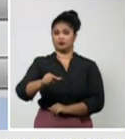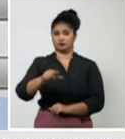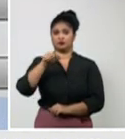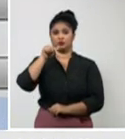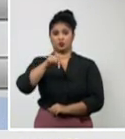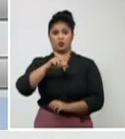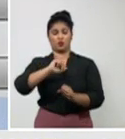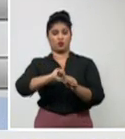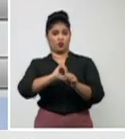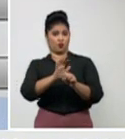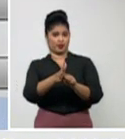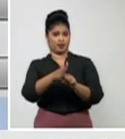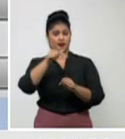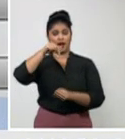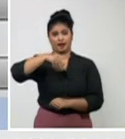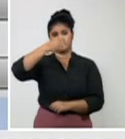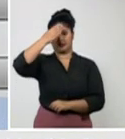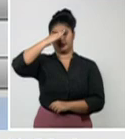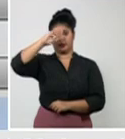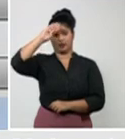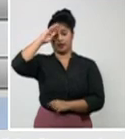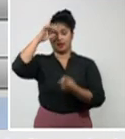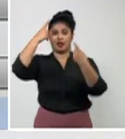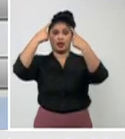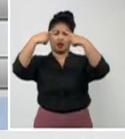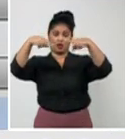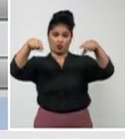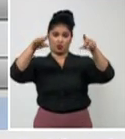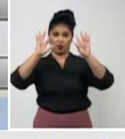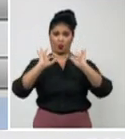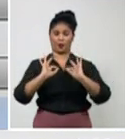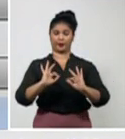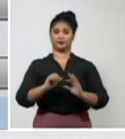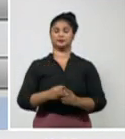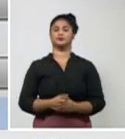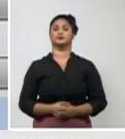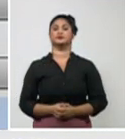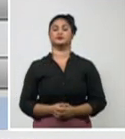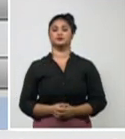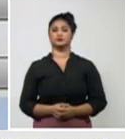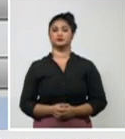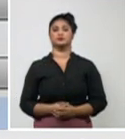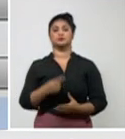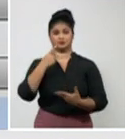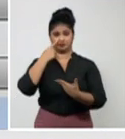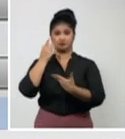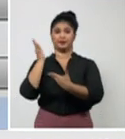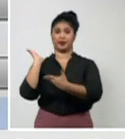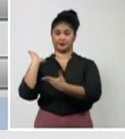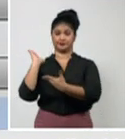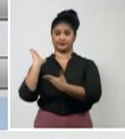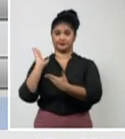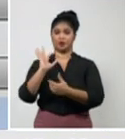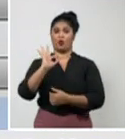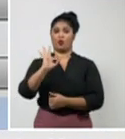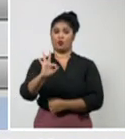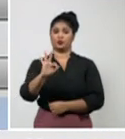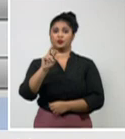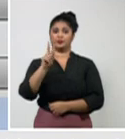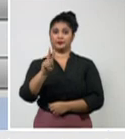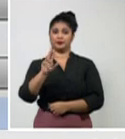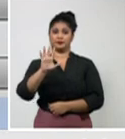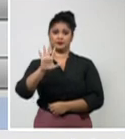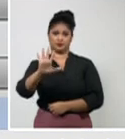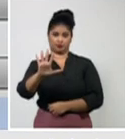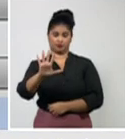con la COVID-19 fueron diagnosticadas ayer. Estos funcionaron todos los laboratorios